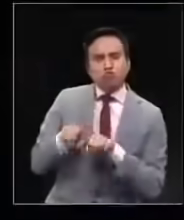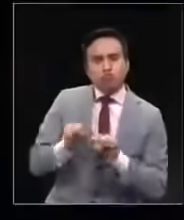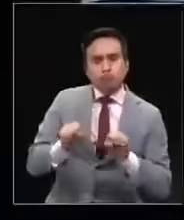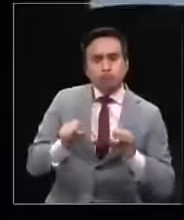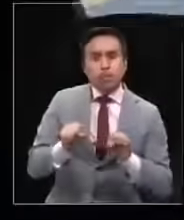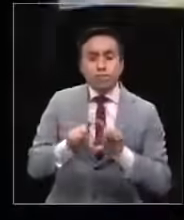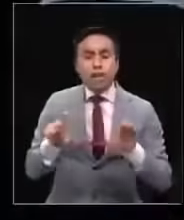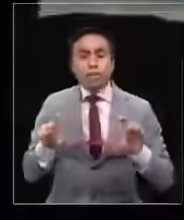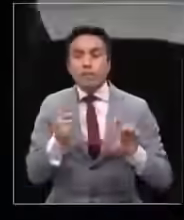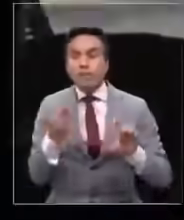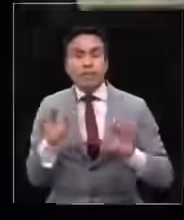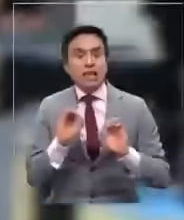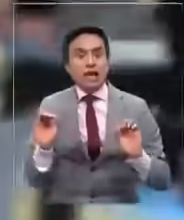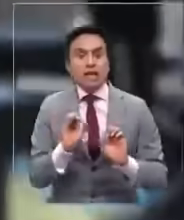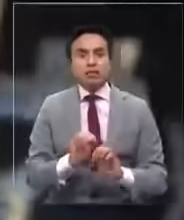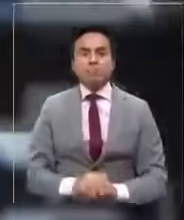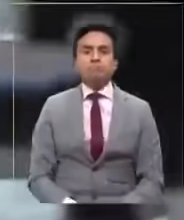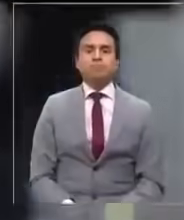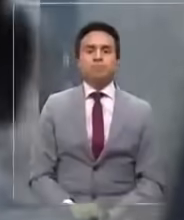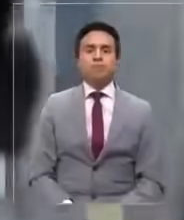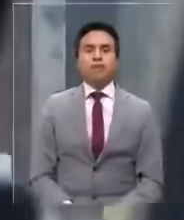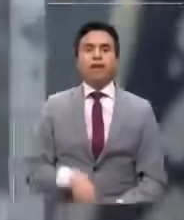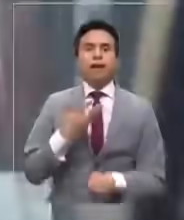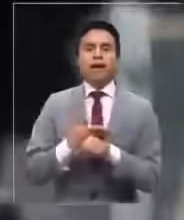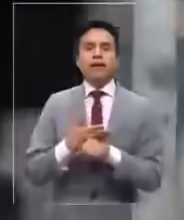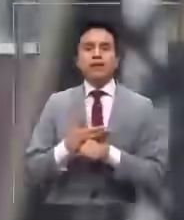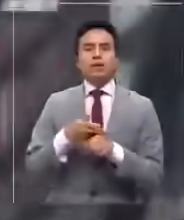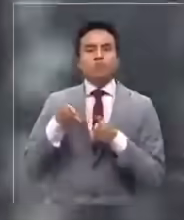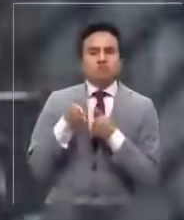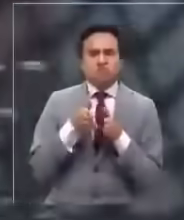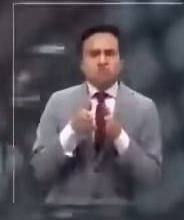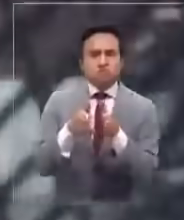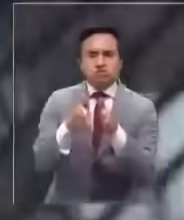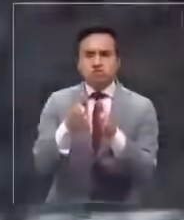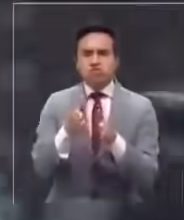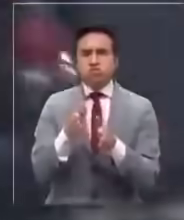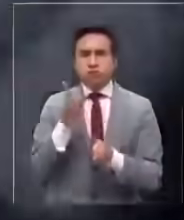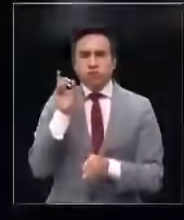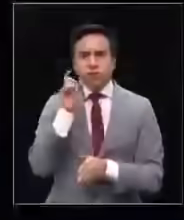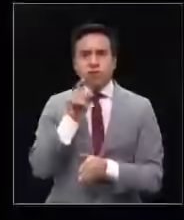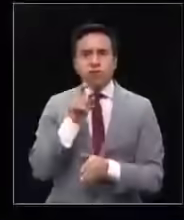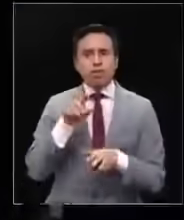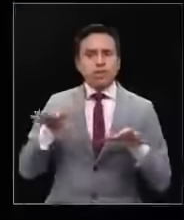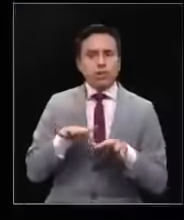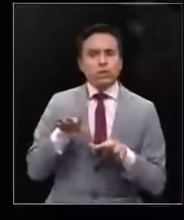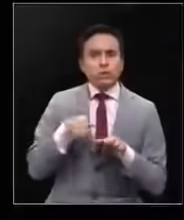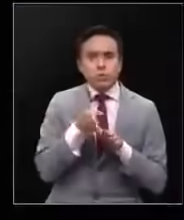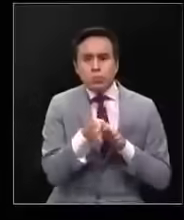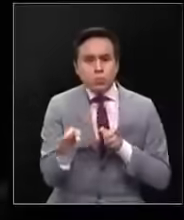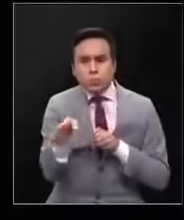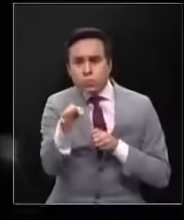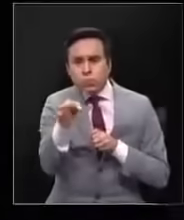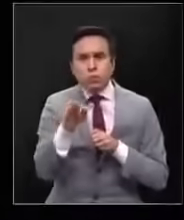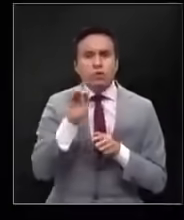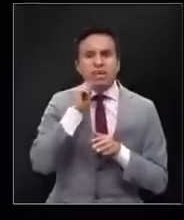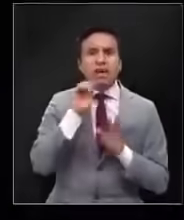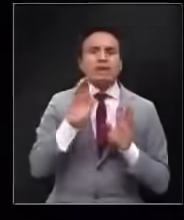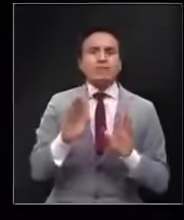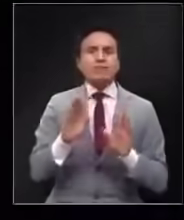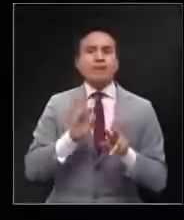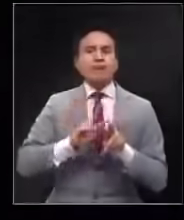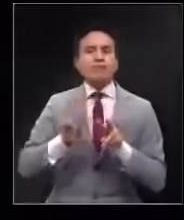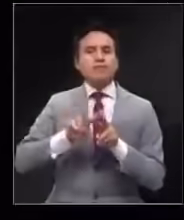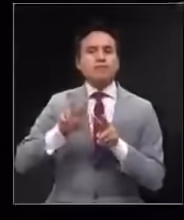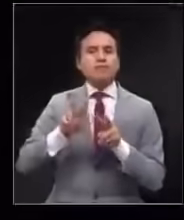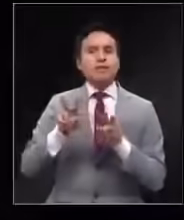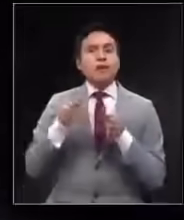sin placa patente. Y entramos en pasajes mucho más angostos. Siguen en la unidad. Eso es lo que generalmente empiezan a hacer,